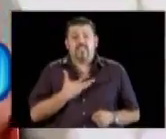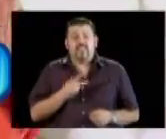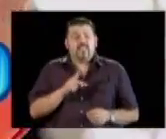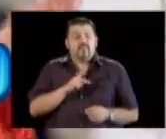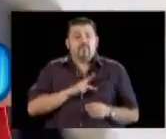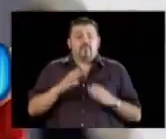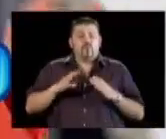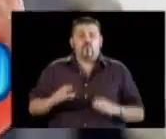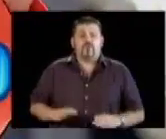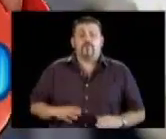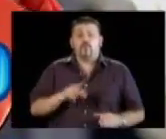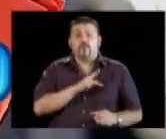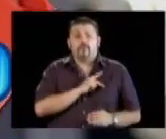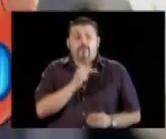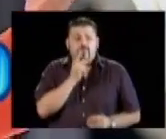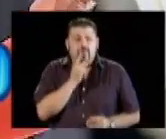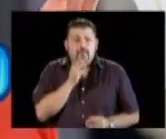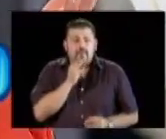mamá ya